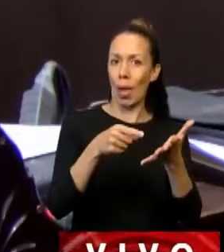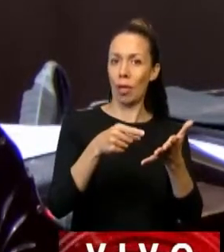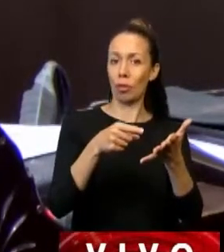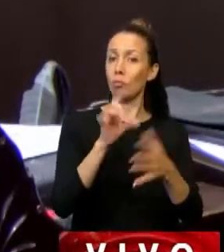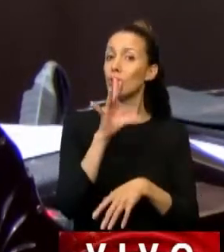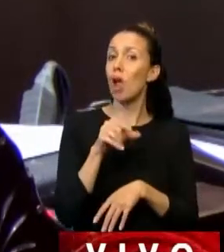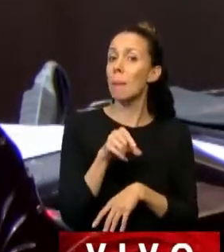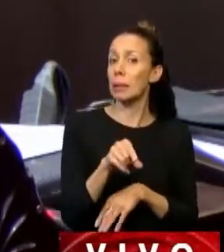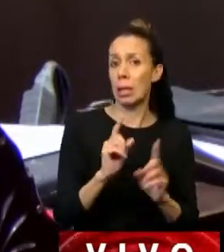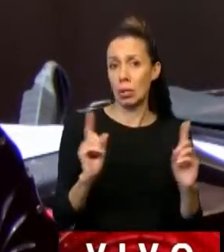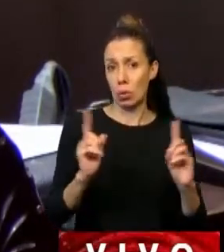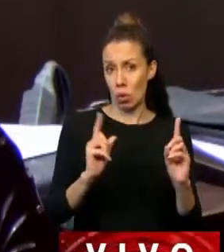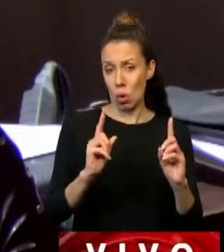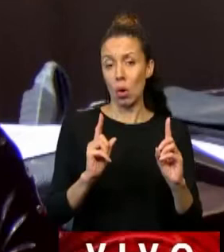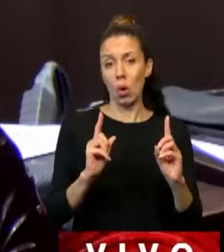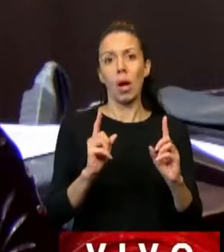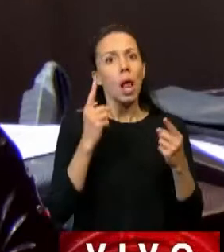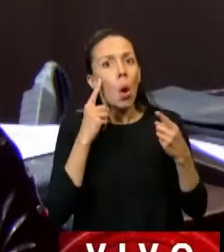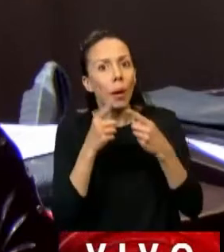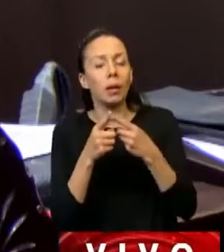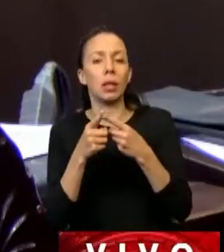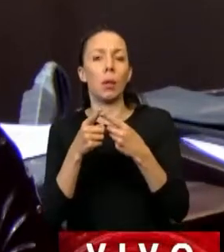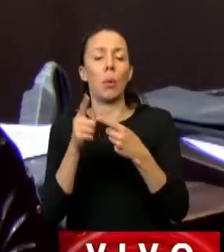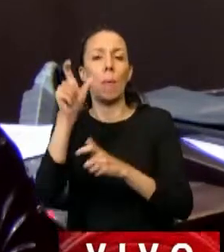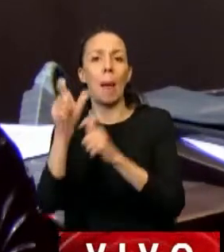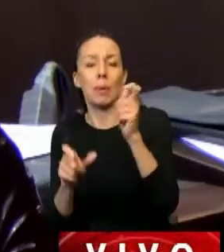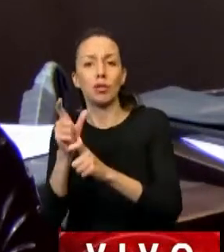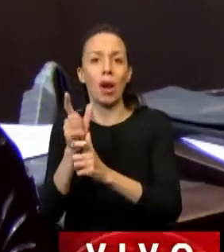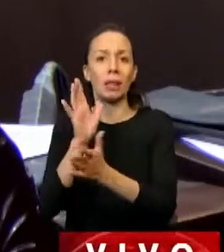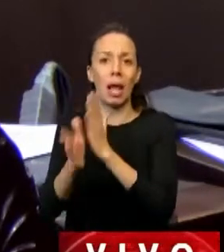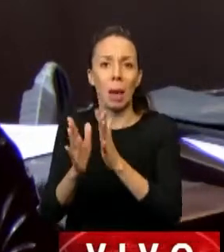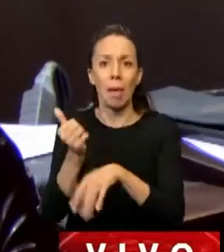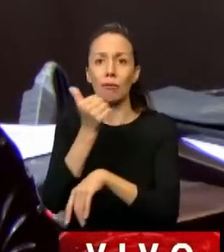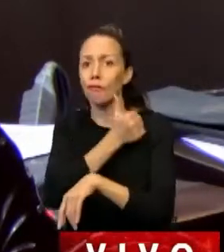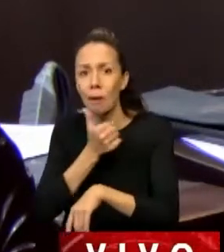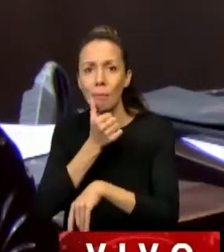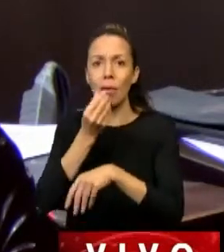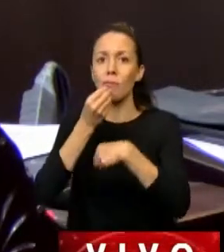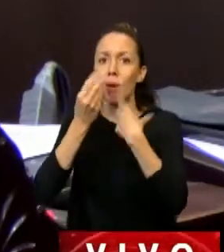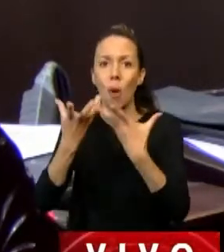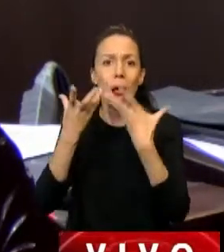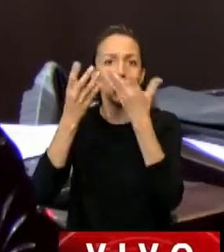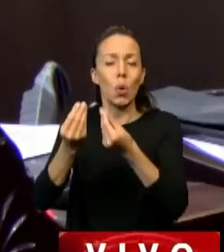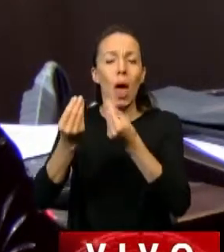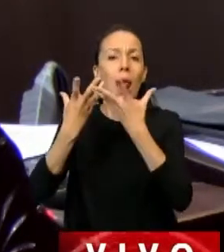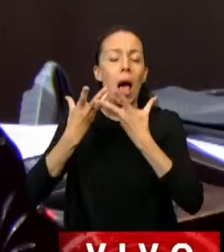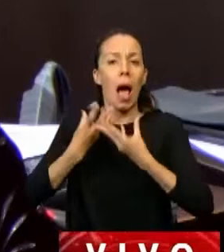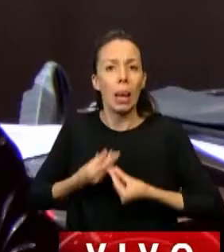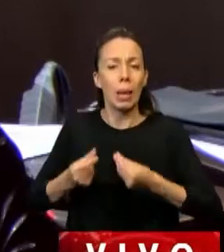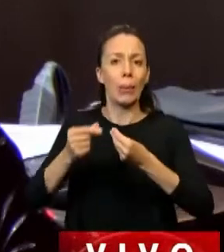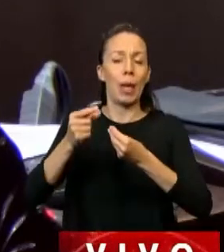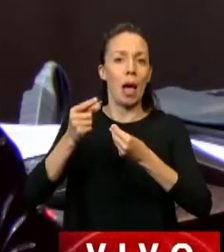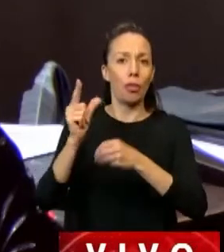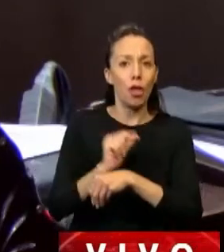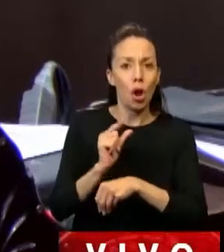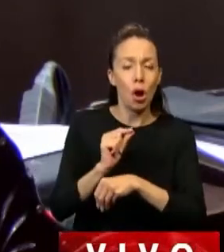fines que tiene, medicinales, terapéuticos, paliativos, de investigación, tienen un fortísimo impacto